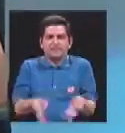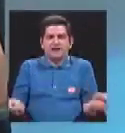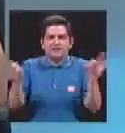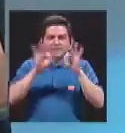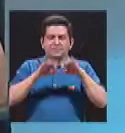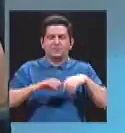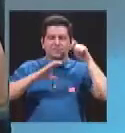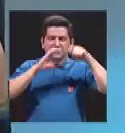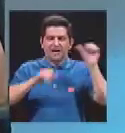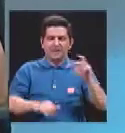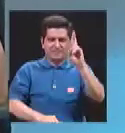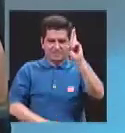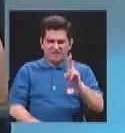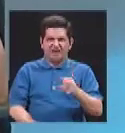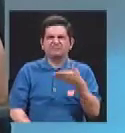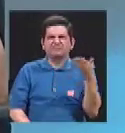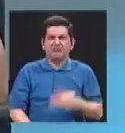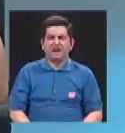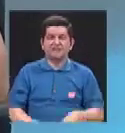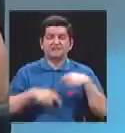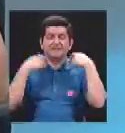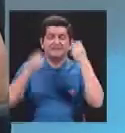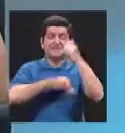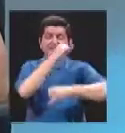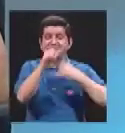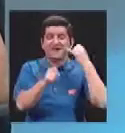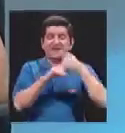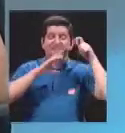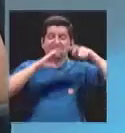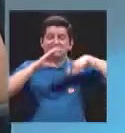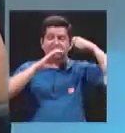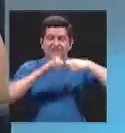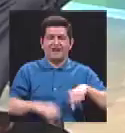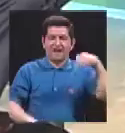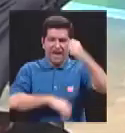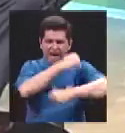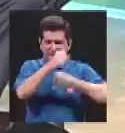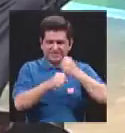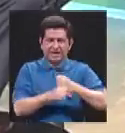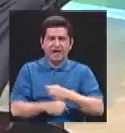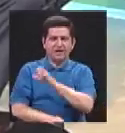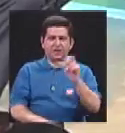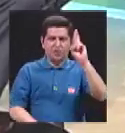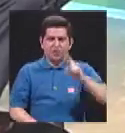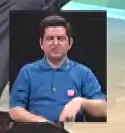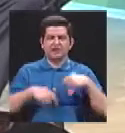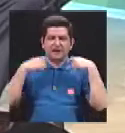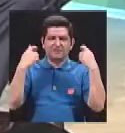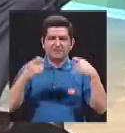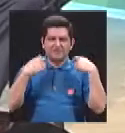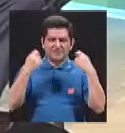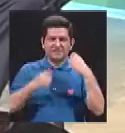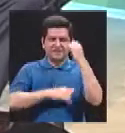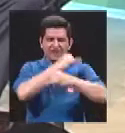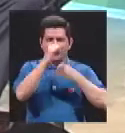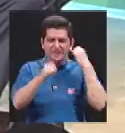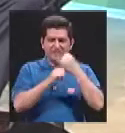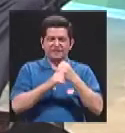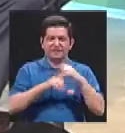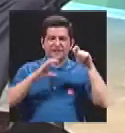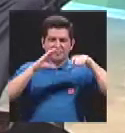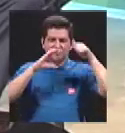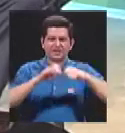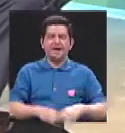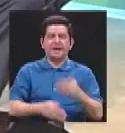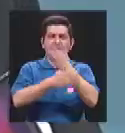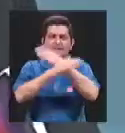más importante del cine costarricense, y es el Festival Internacional de Cine. En este año se llamó Costa Rica Festival Internacional de Cine, Paz